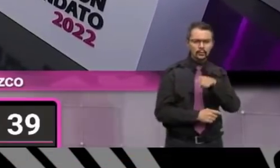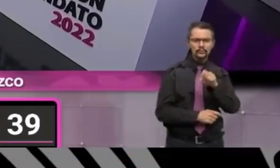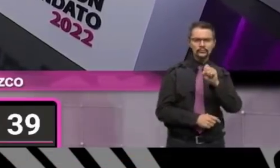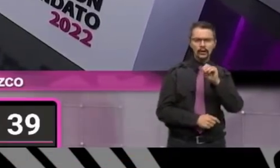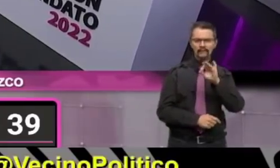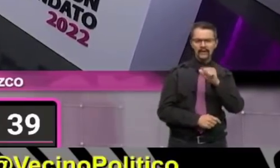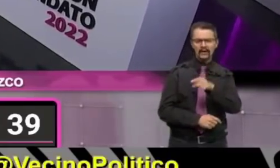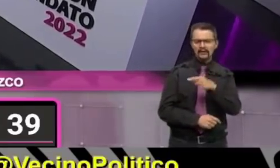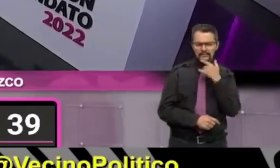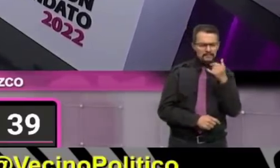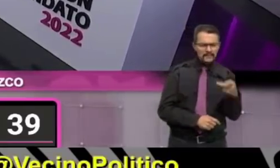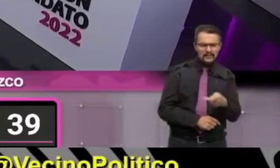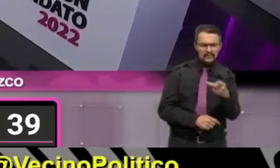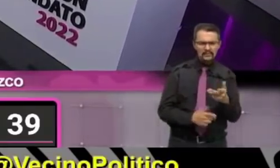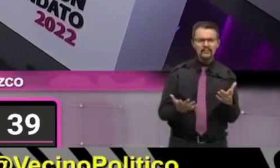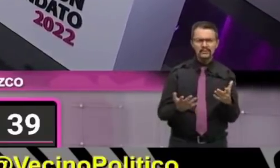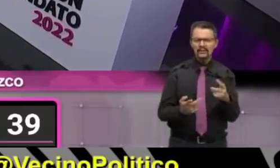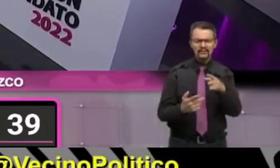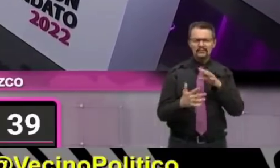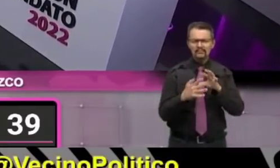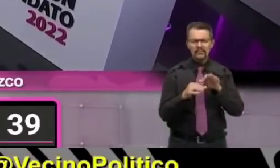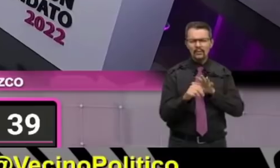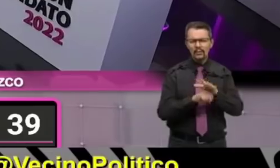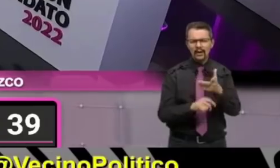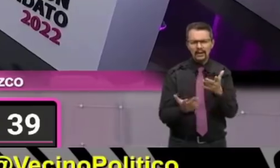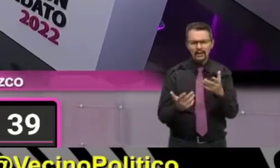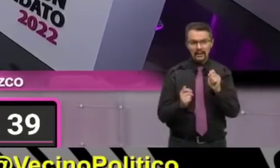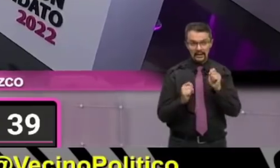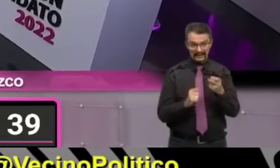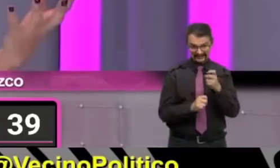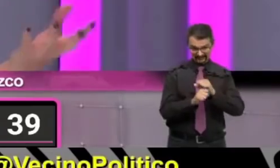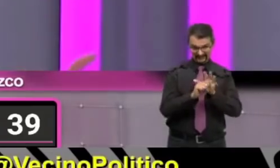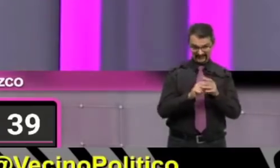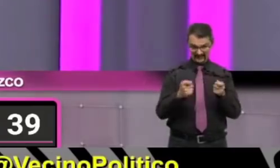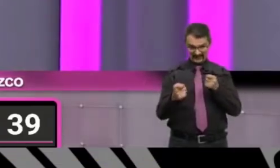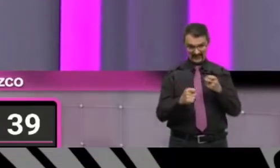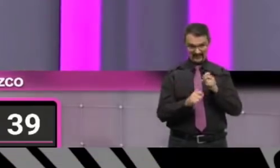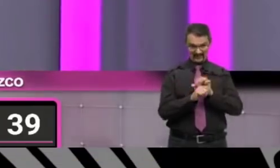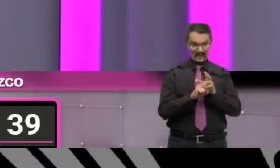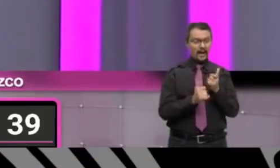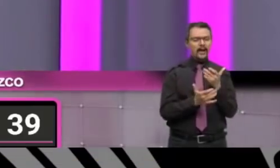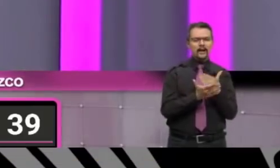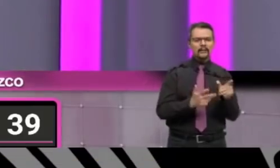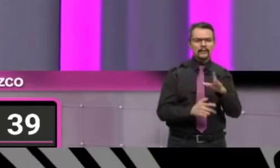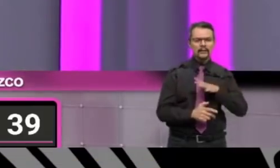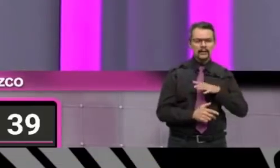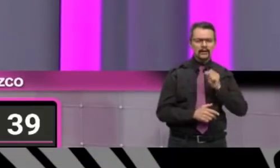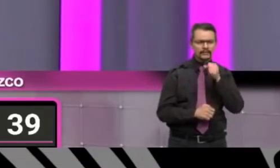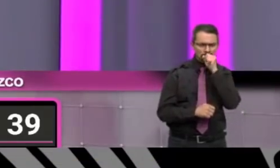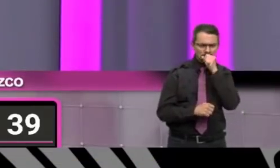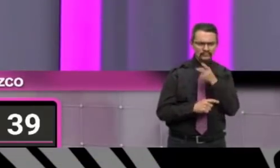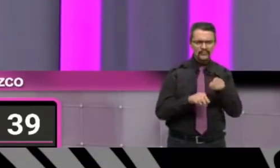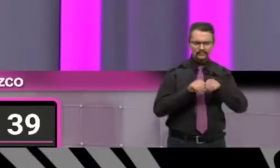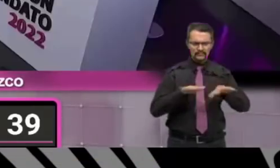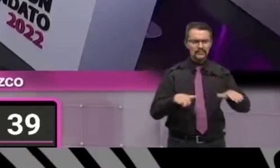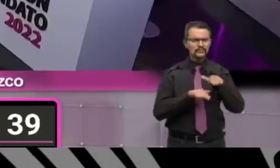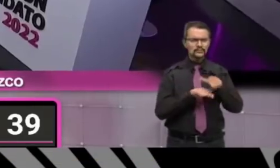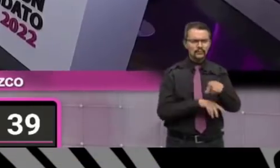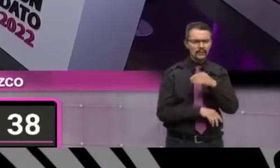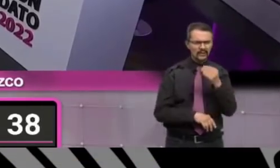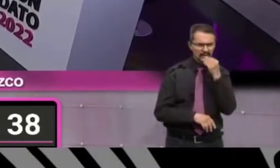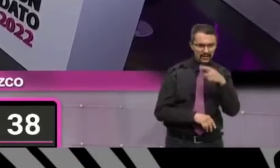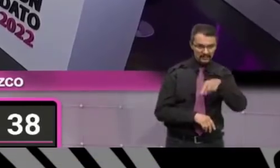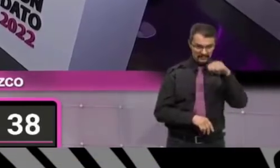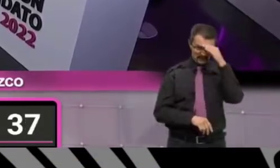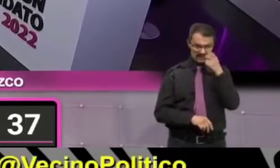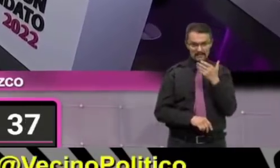que teníamos de hipertensión, diabetes y demás, paralelo, digamos, a la gestión de la pandemia, hubo campañas sobre nuestra alimentación. ¿Cómo calificarías esto? ¿Te pareció acertado o no acertado? Bueno,